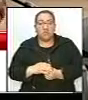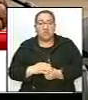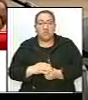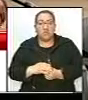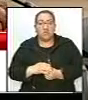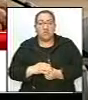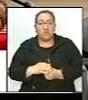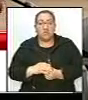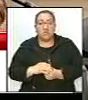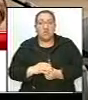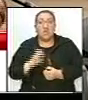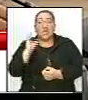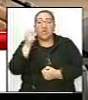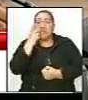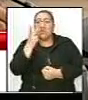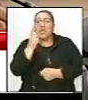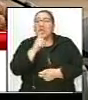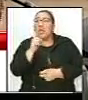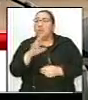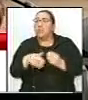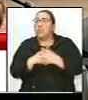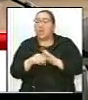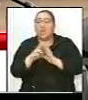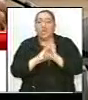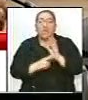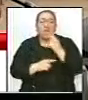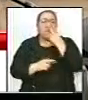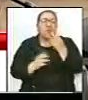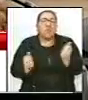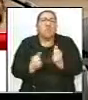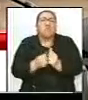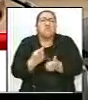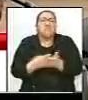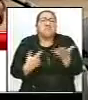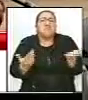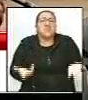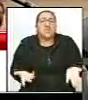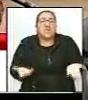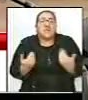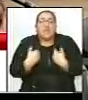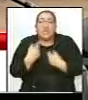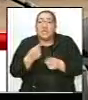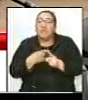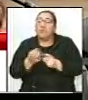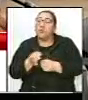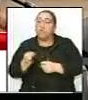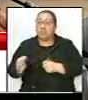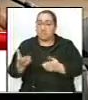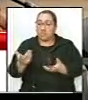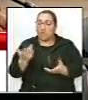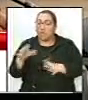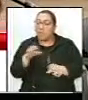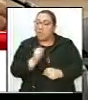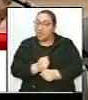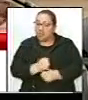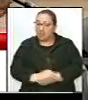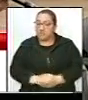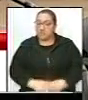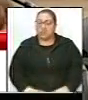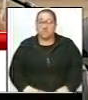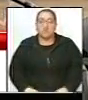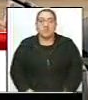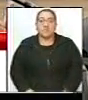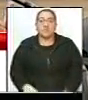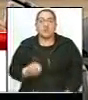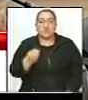diagnóstico de cada una de las regiones, ver con qué potencial se cuenta en cada una de las regiones. Porque así como